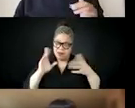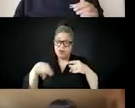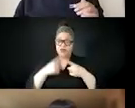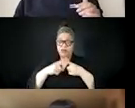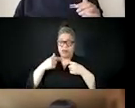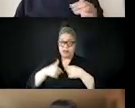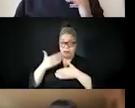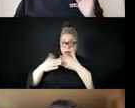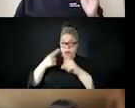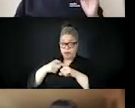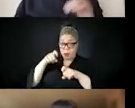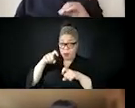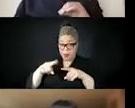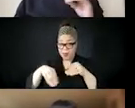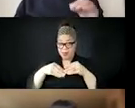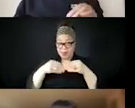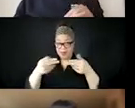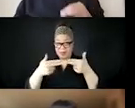silencio